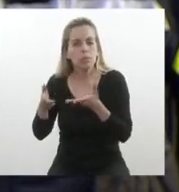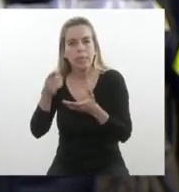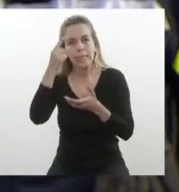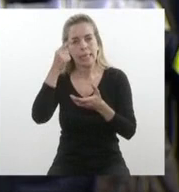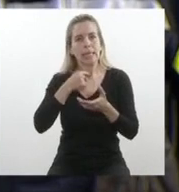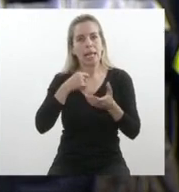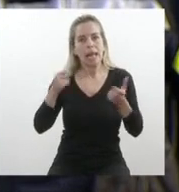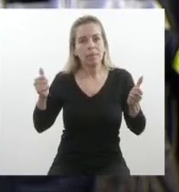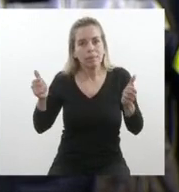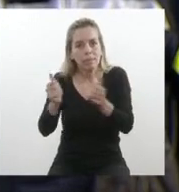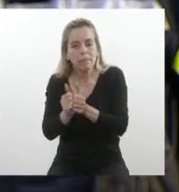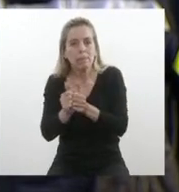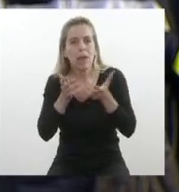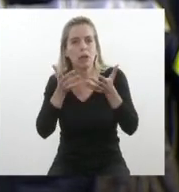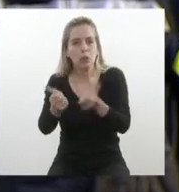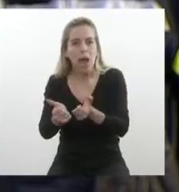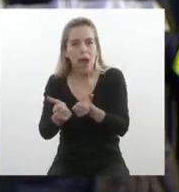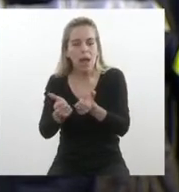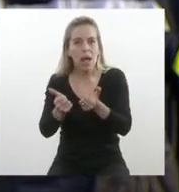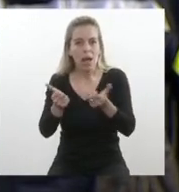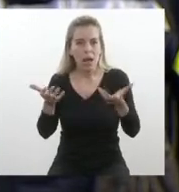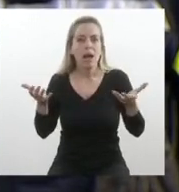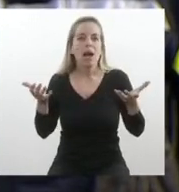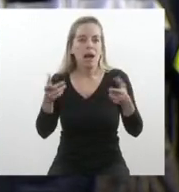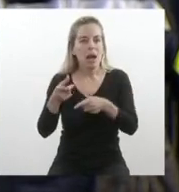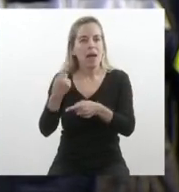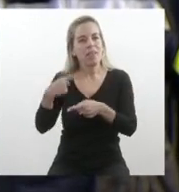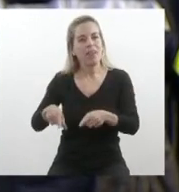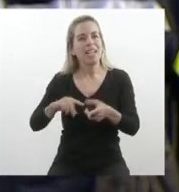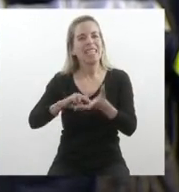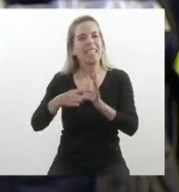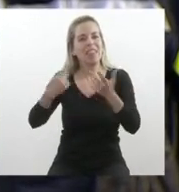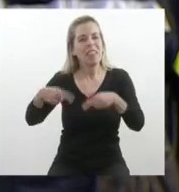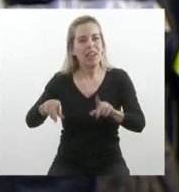al lado del quien necesita, adquiere una dimensión distinta.